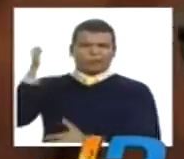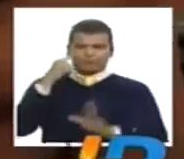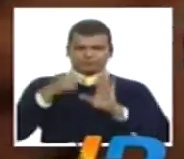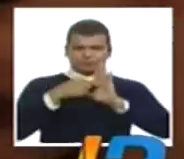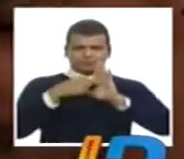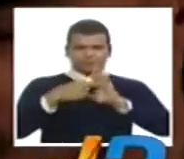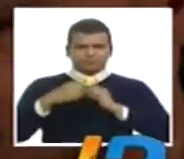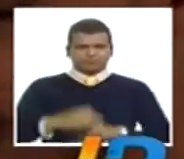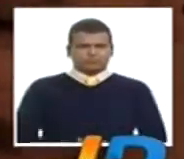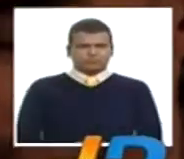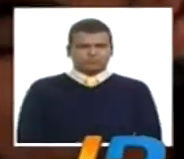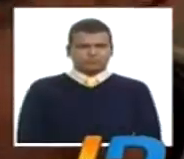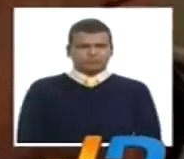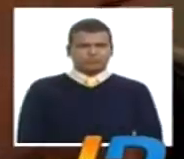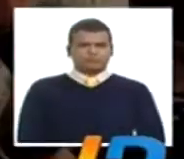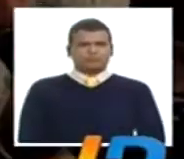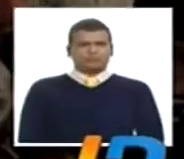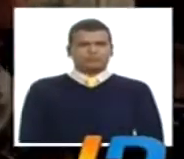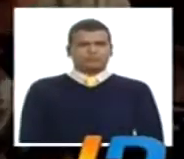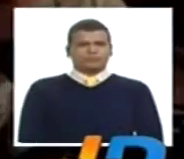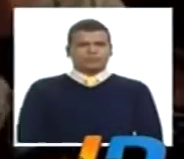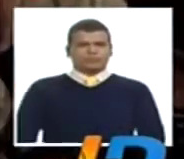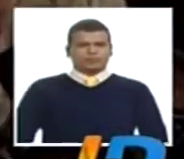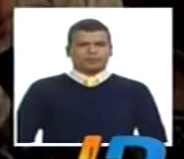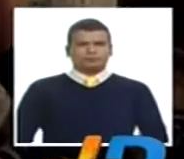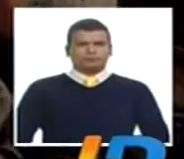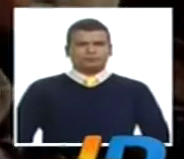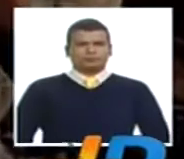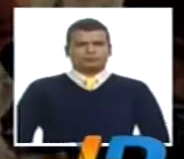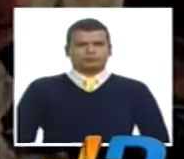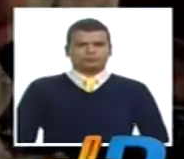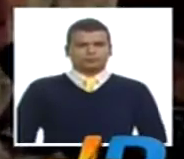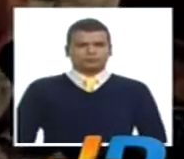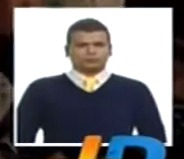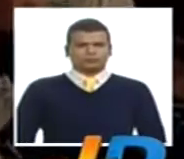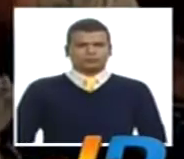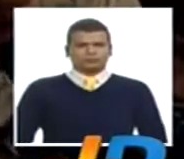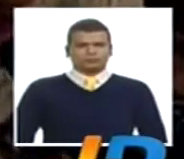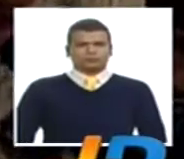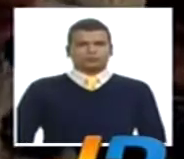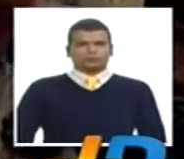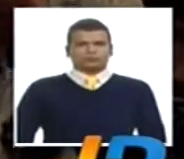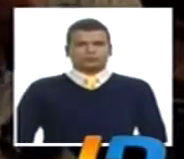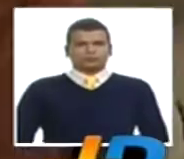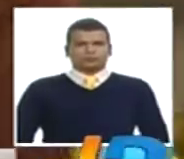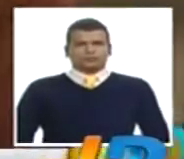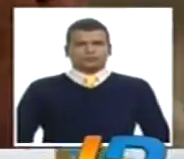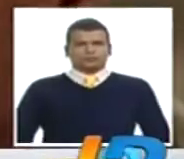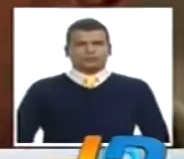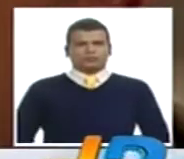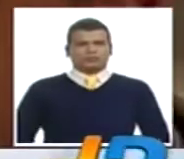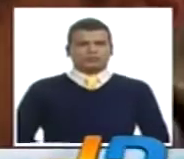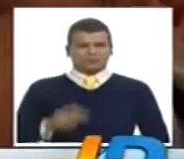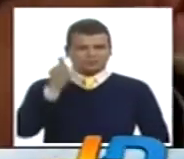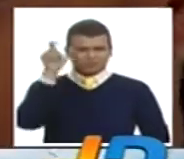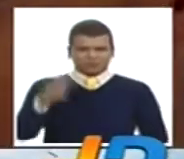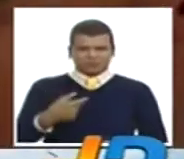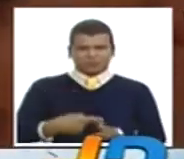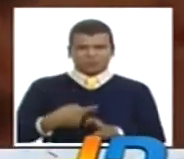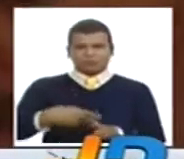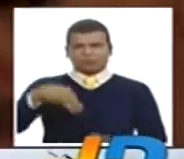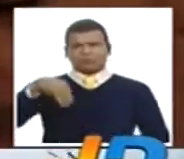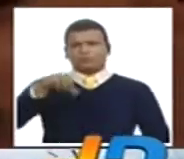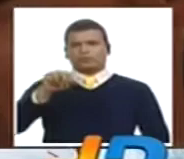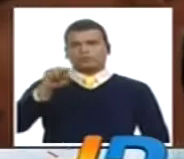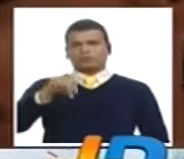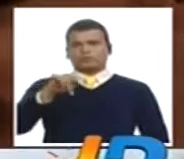Recuerdo el día en el que te besé. Yo estaba loco, pero tú también. Manuel Medrano es el artista revelación